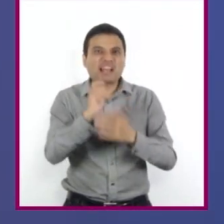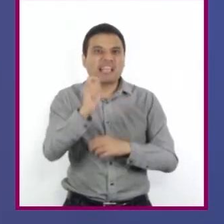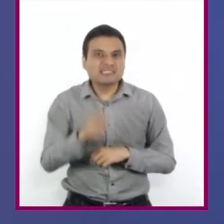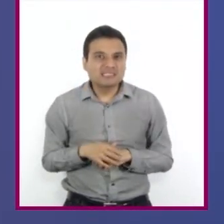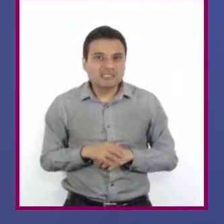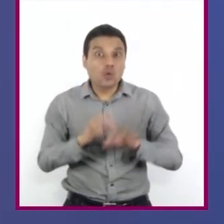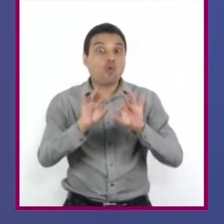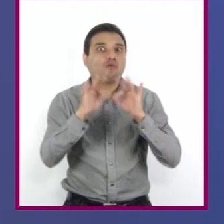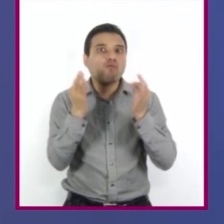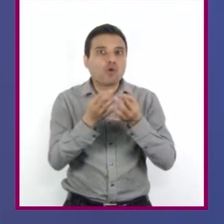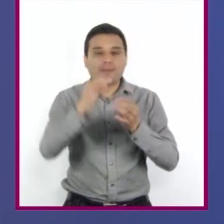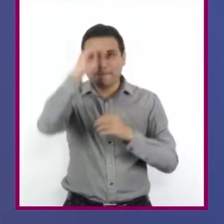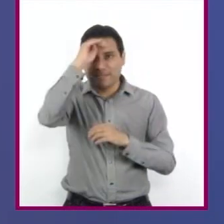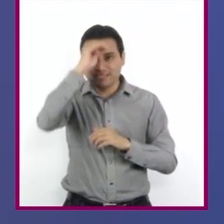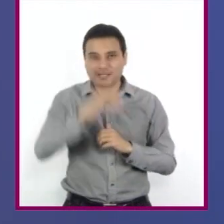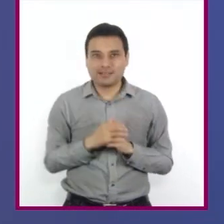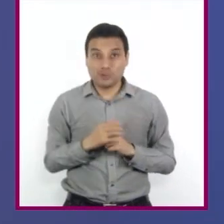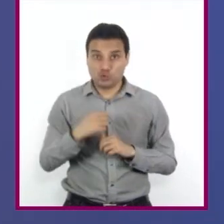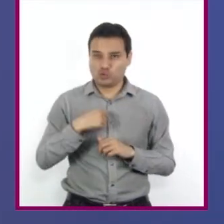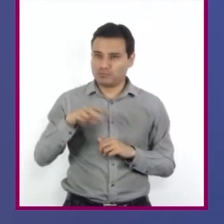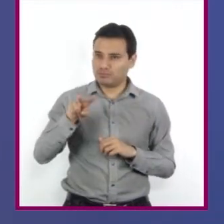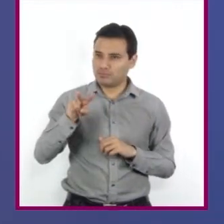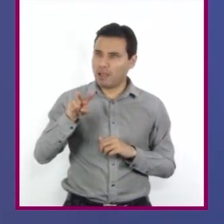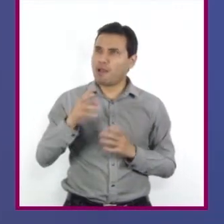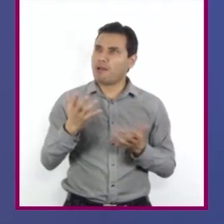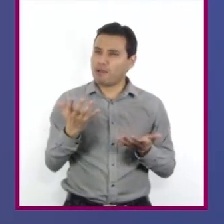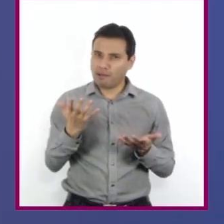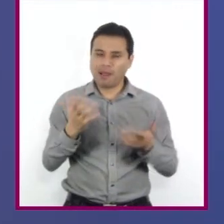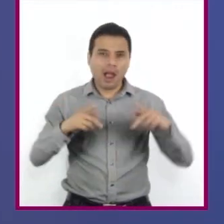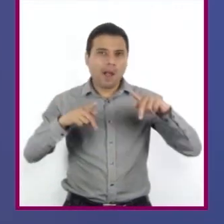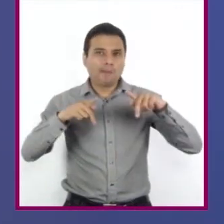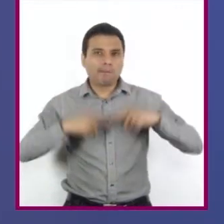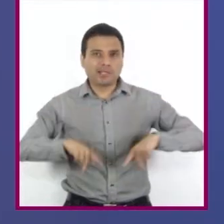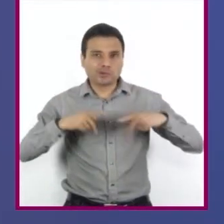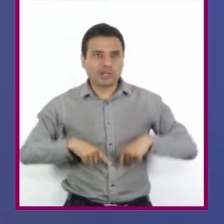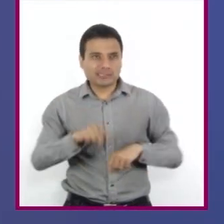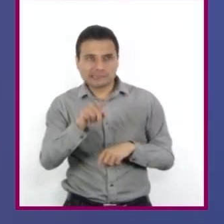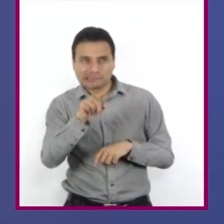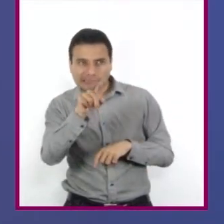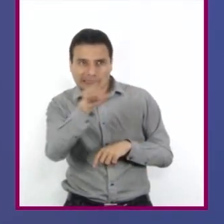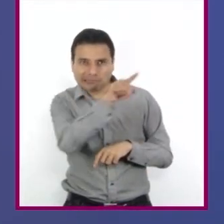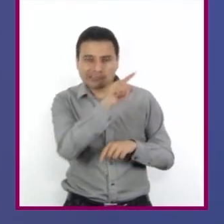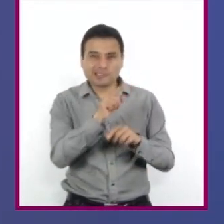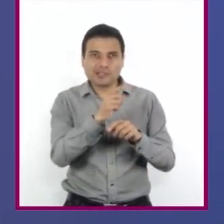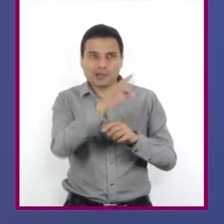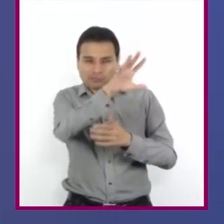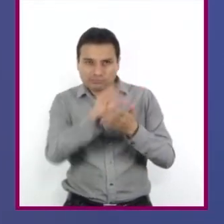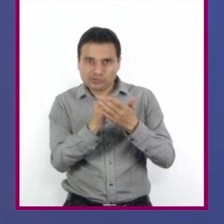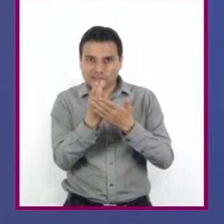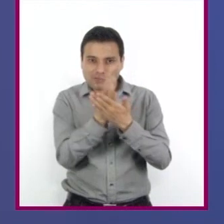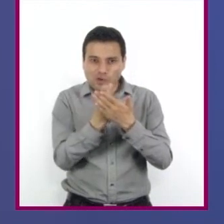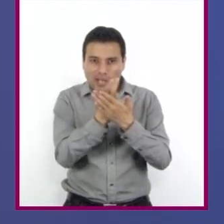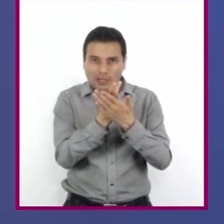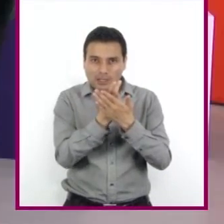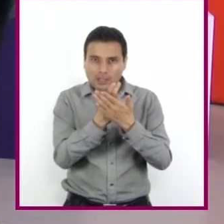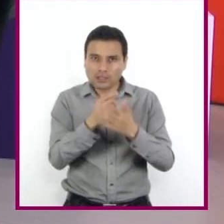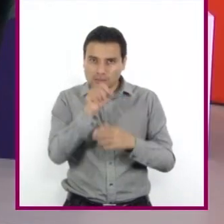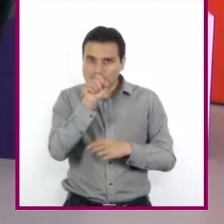pensar. Y eso me lleva a reflexionar que al dibujar a los demás me permite plasmar parte de mí en ese